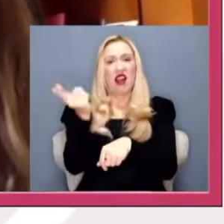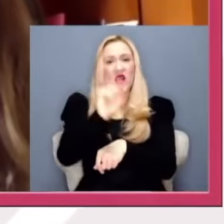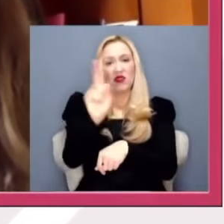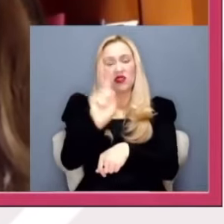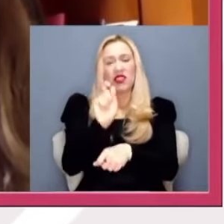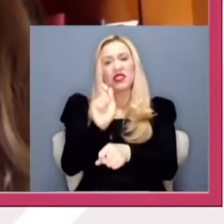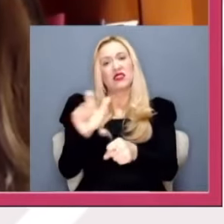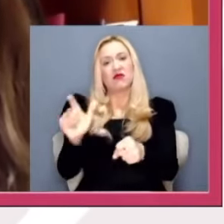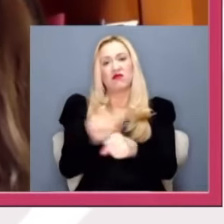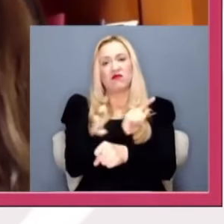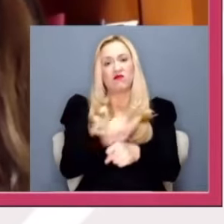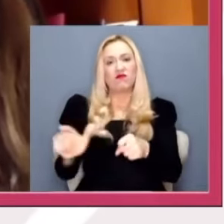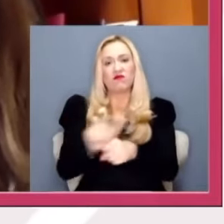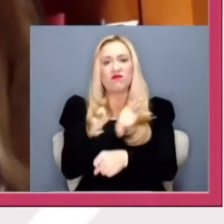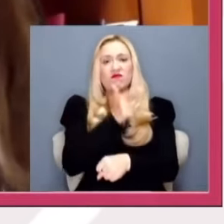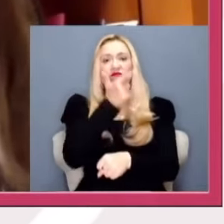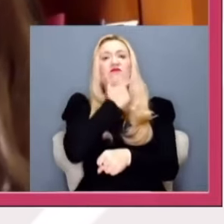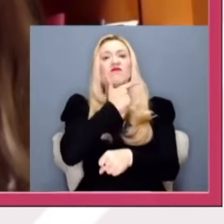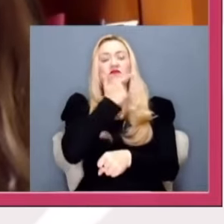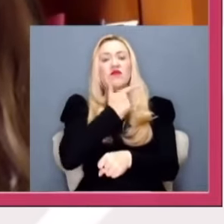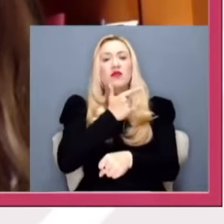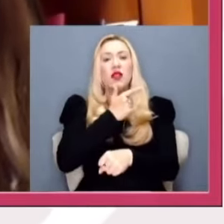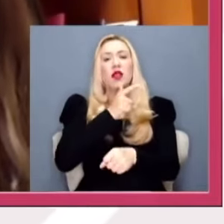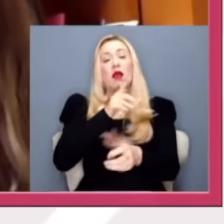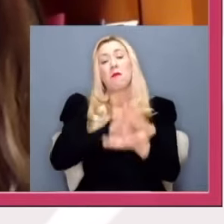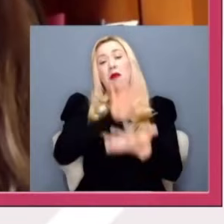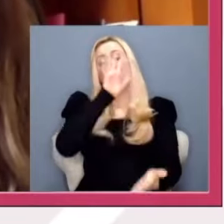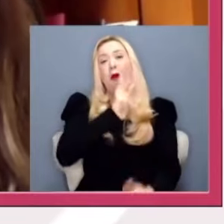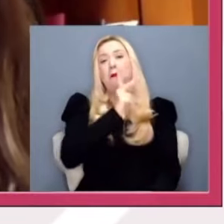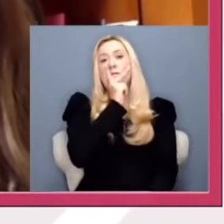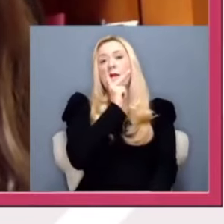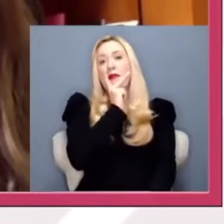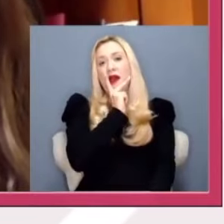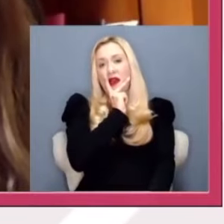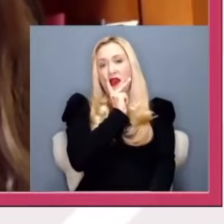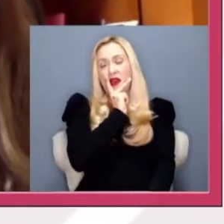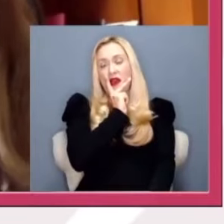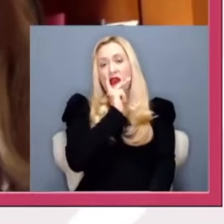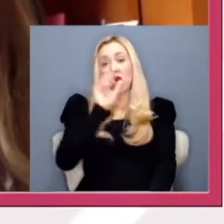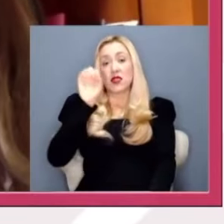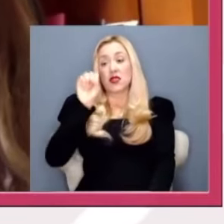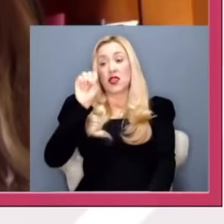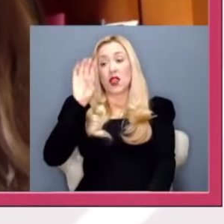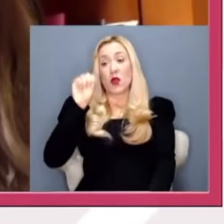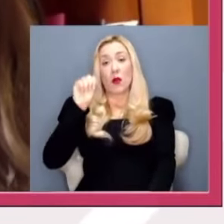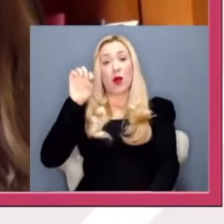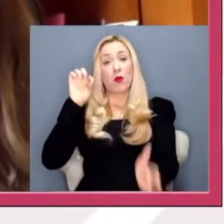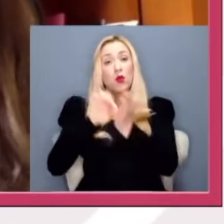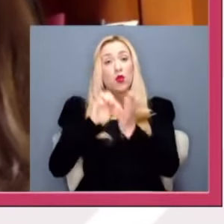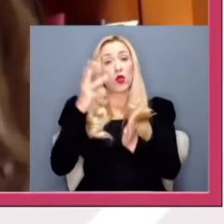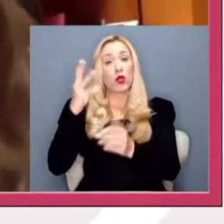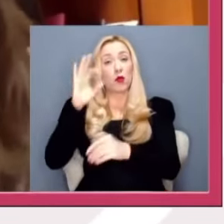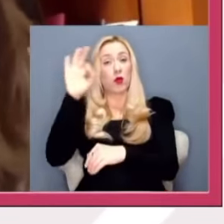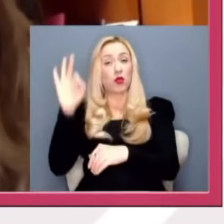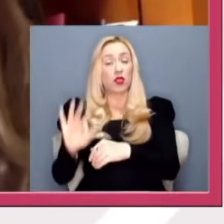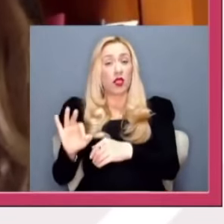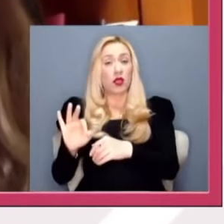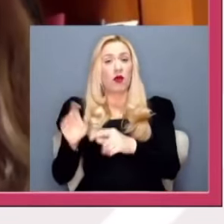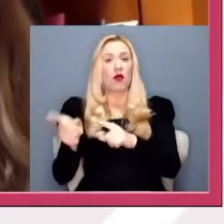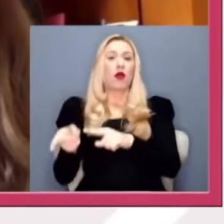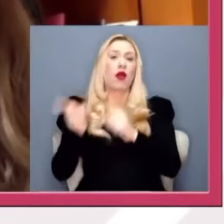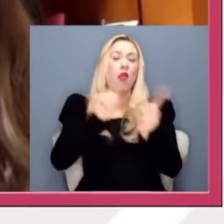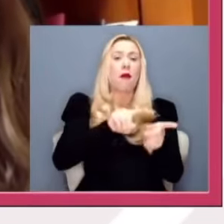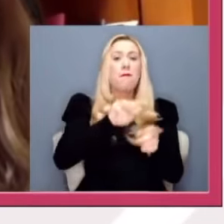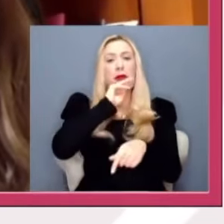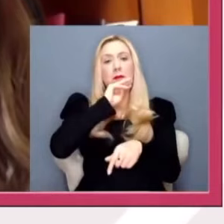cis normativa, es el padre. Es en un 69.3% de las veces, seguido de la madre